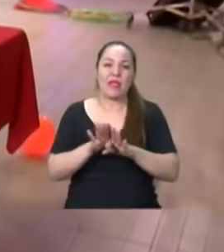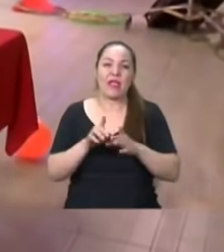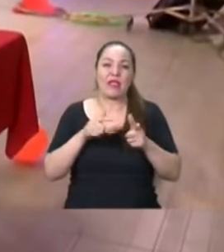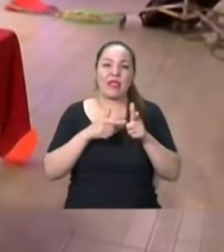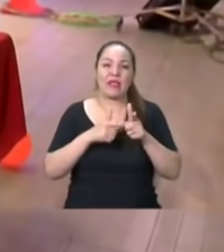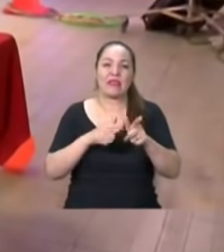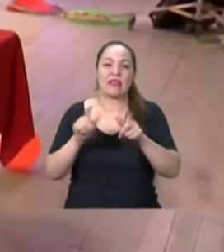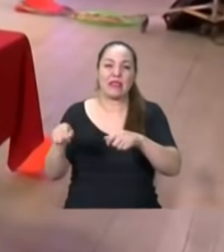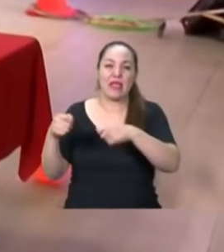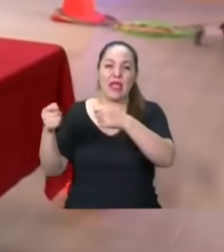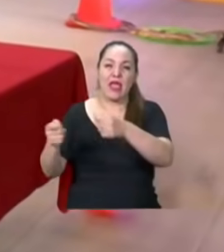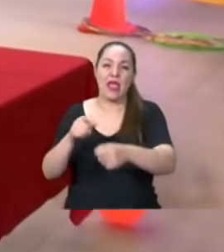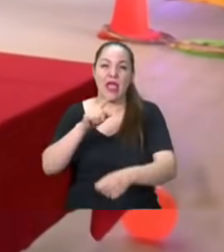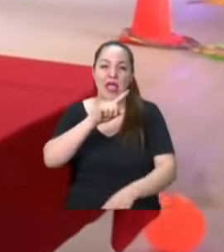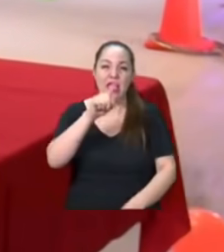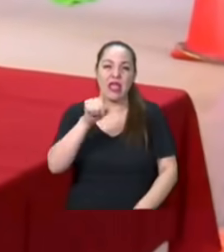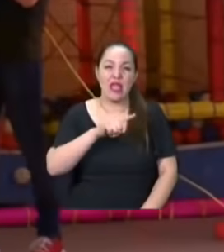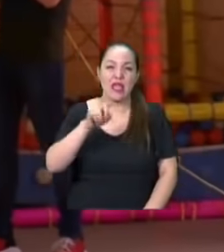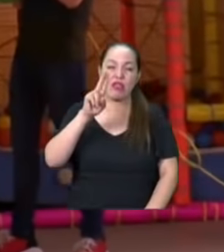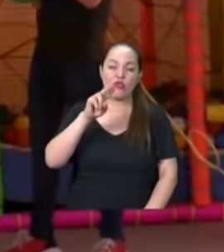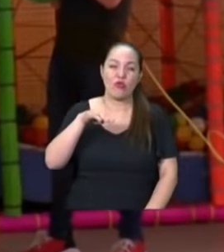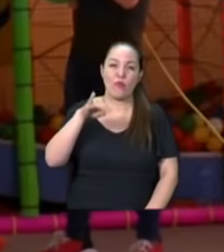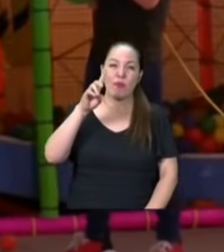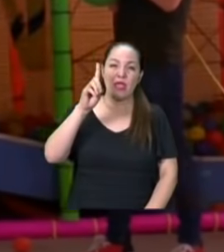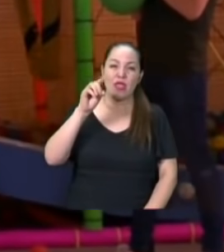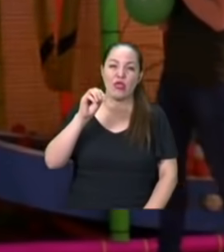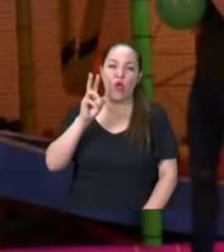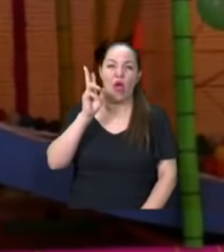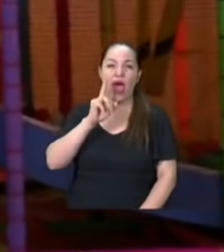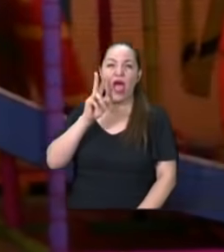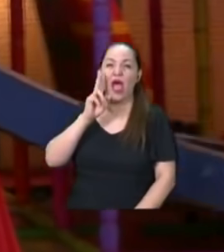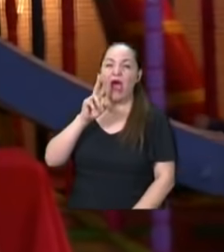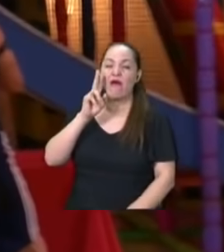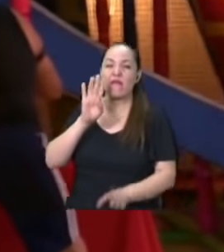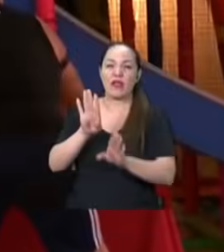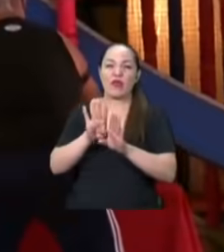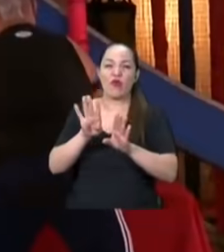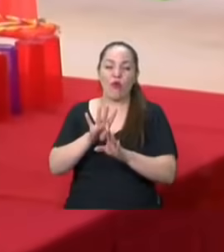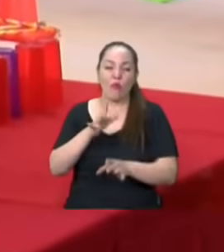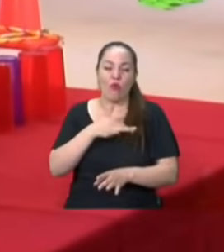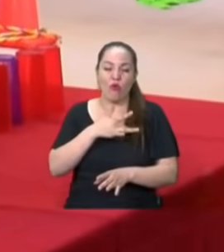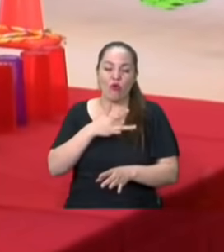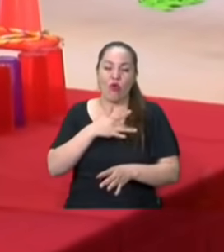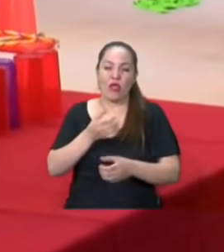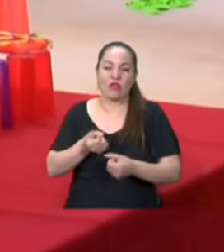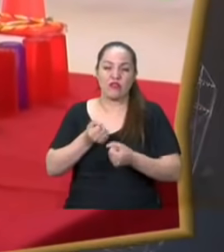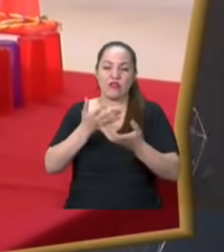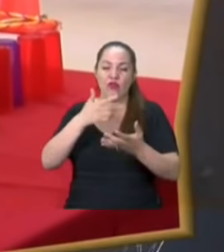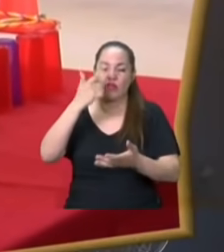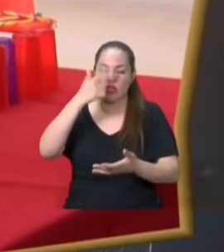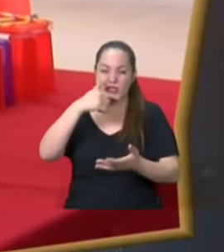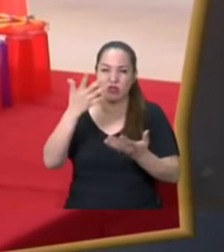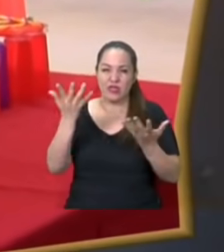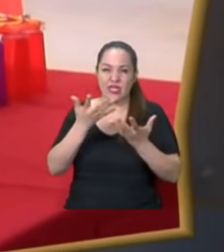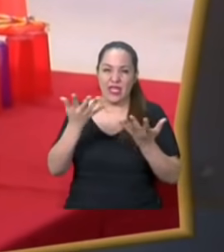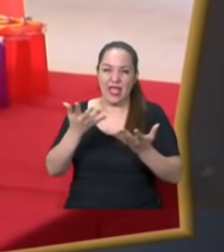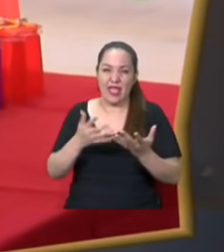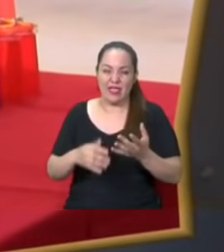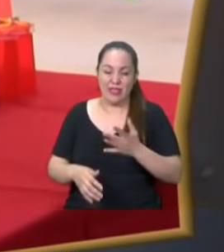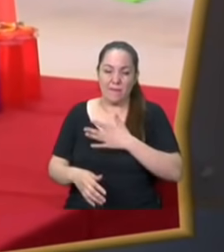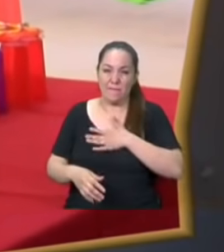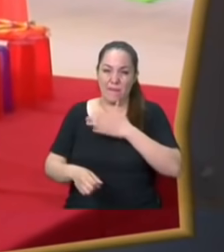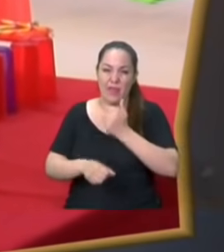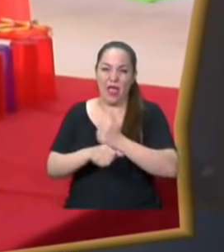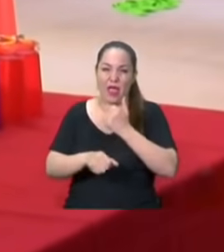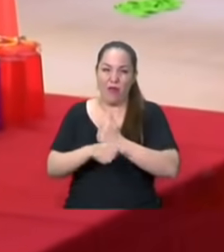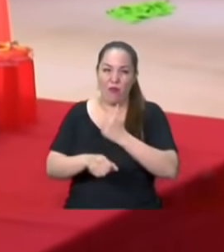está zumbido, zumbido, zumbido, zumbido. Vamos a ver de qué cuero sale más correas esa noche. Ahí está, en la tuya, mía, tela. No